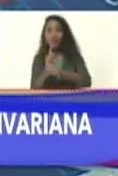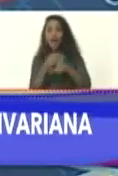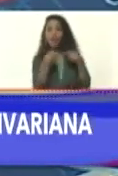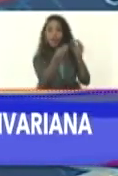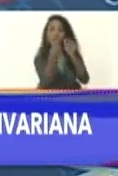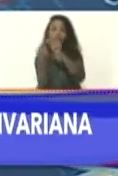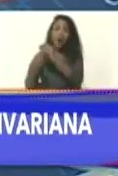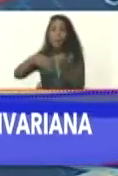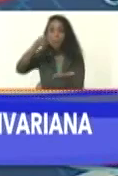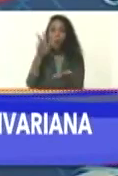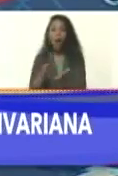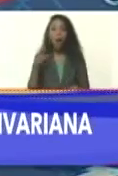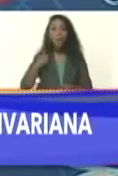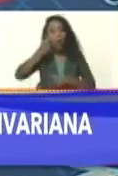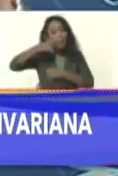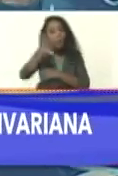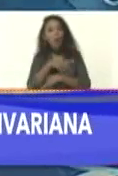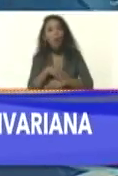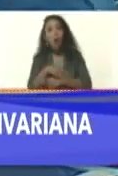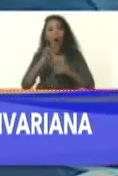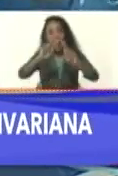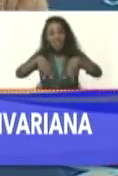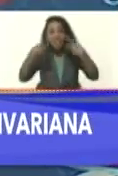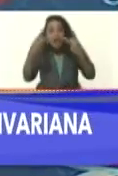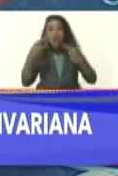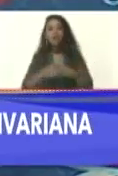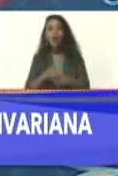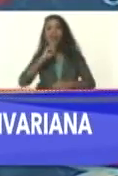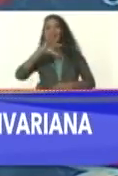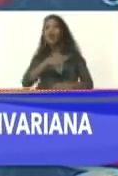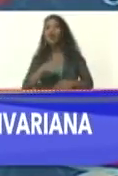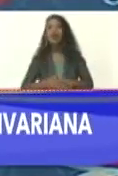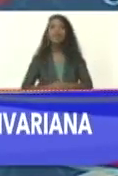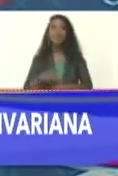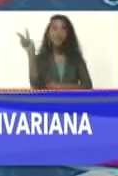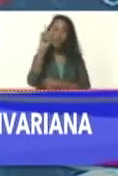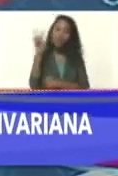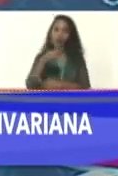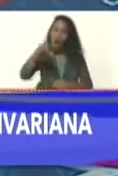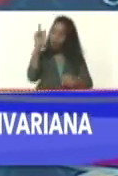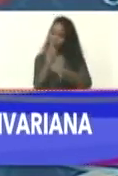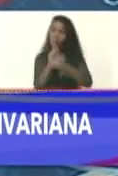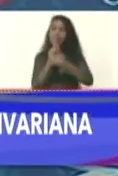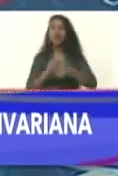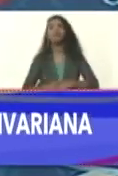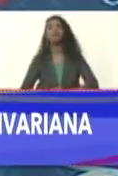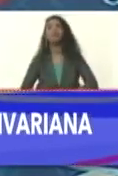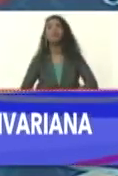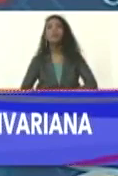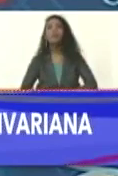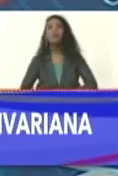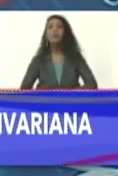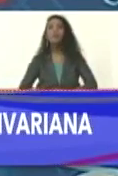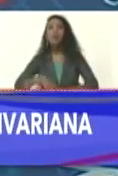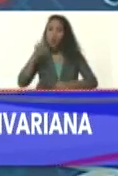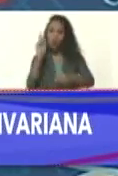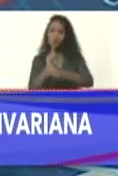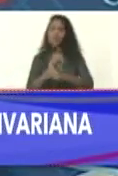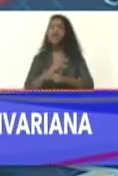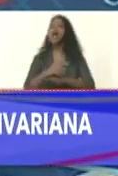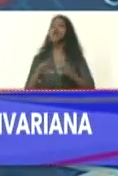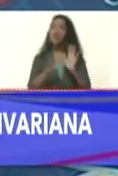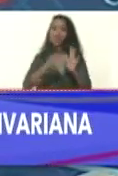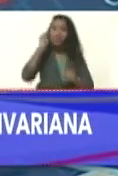y aprobada por el pueblo en referéndum. En la historia de Venezuela, la única. La constitución, esa que